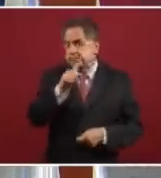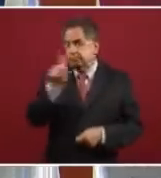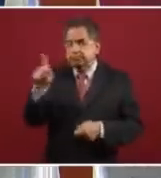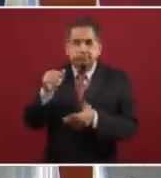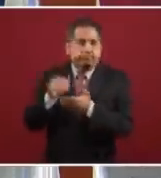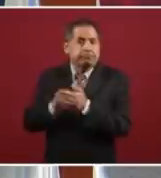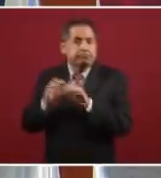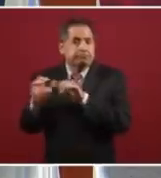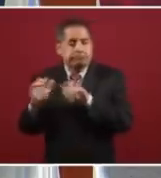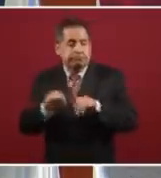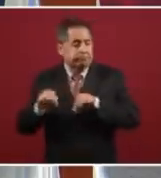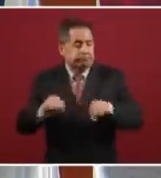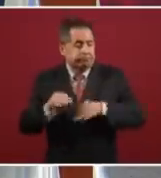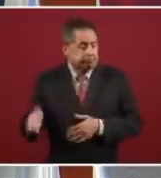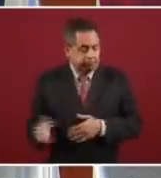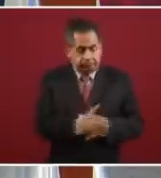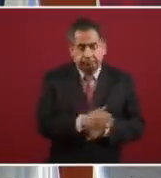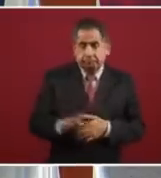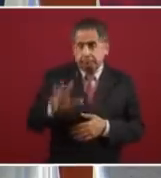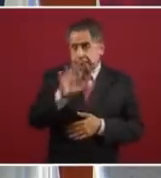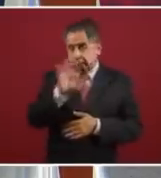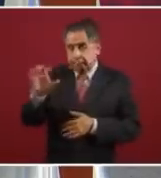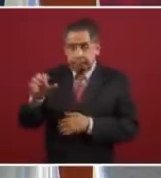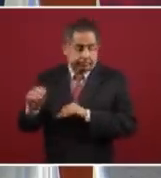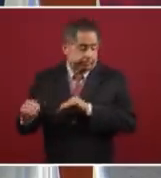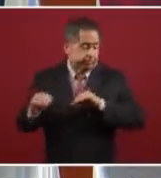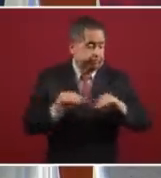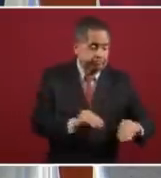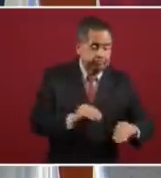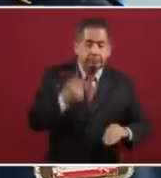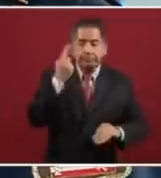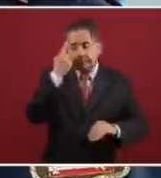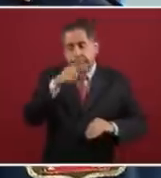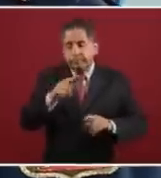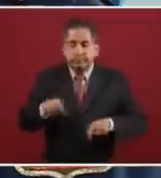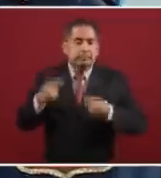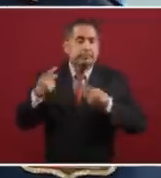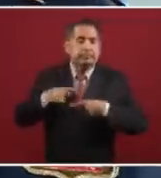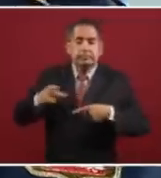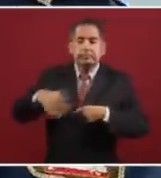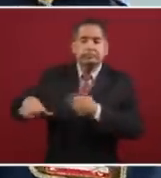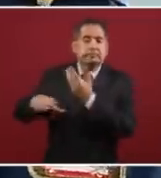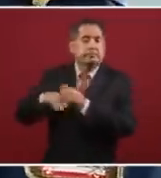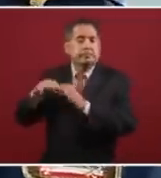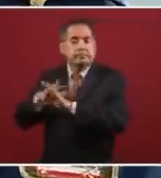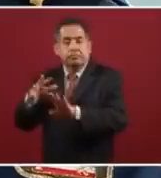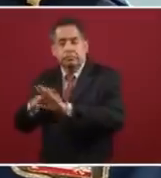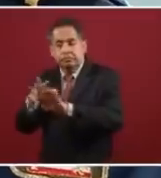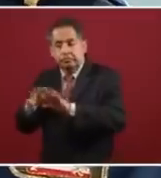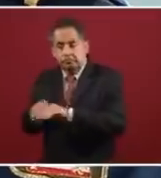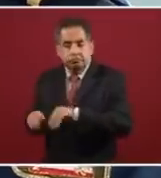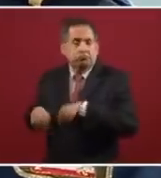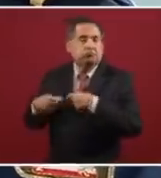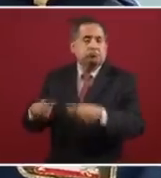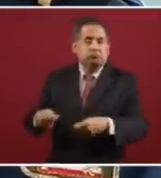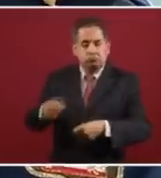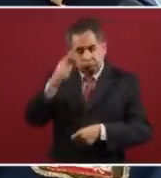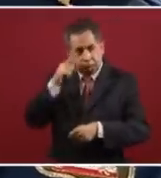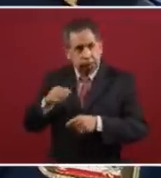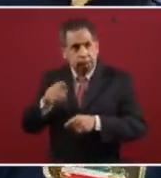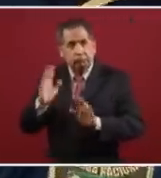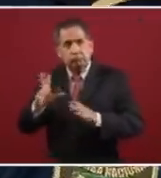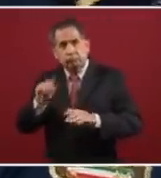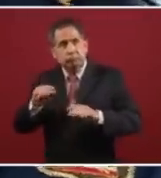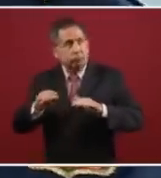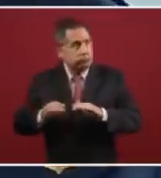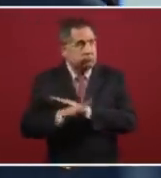cuales está considerando que 500 de estos sean para el personal de migrantes, para evitar que sigan